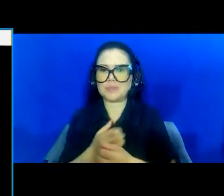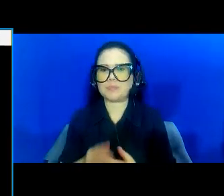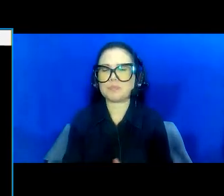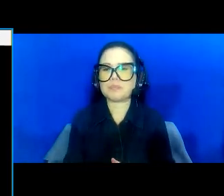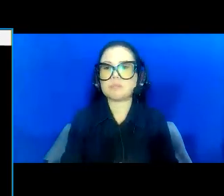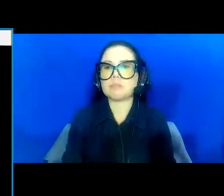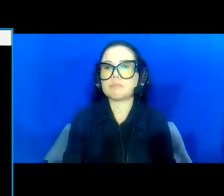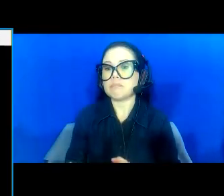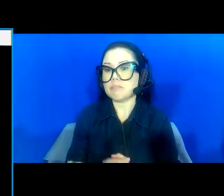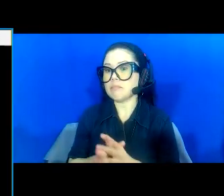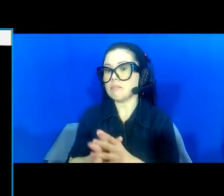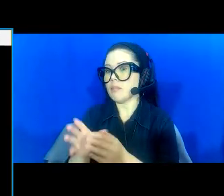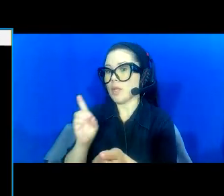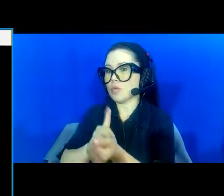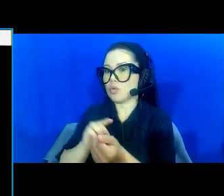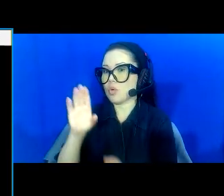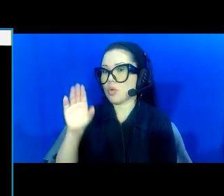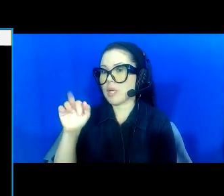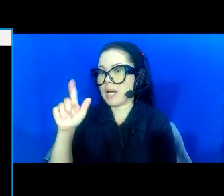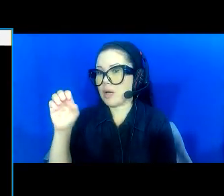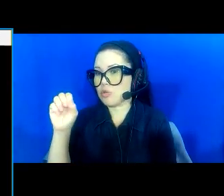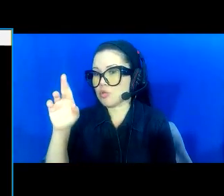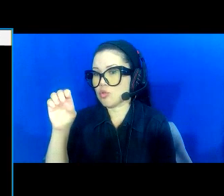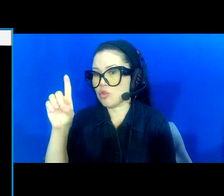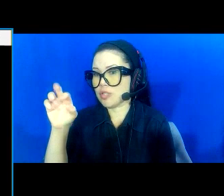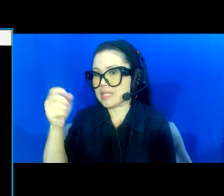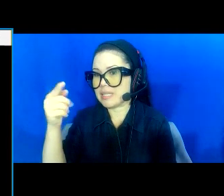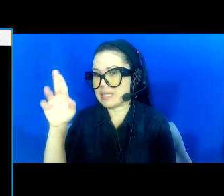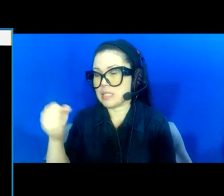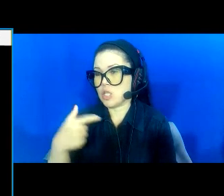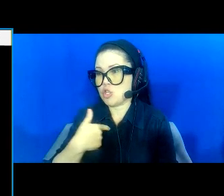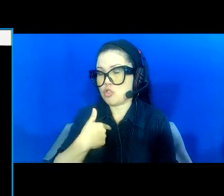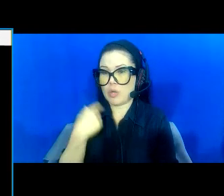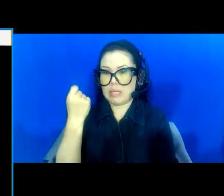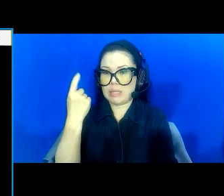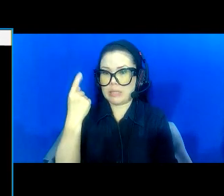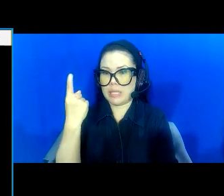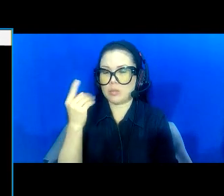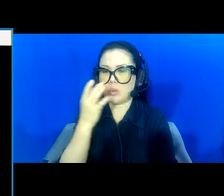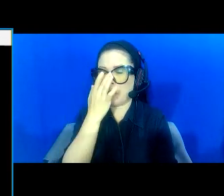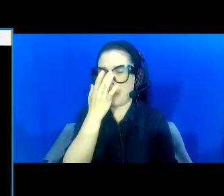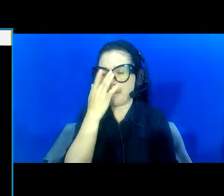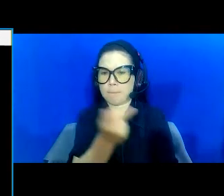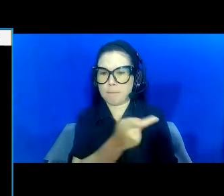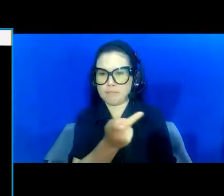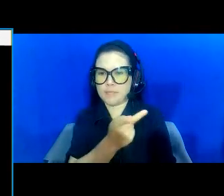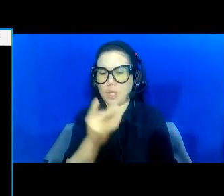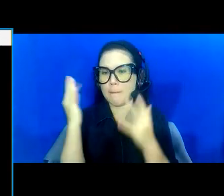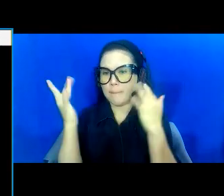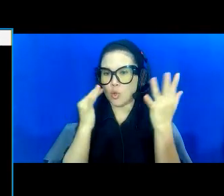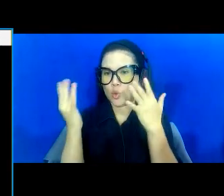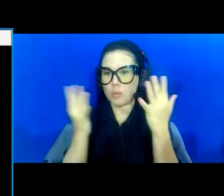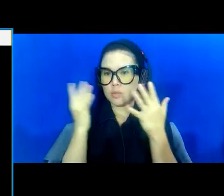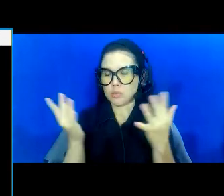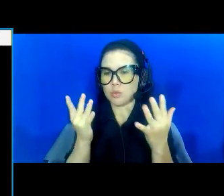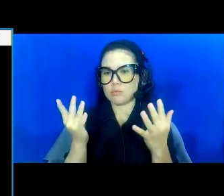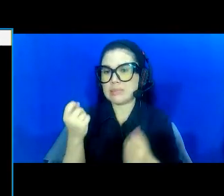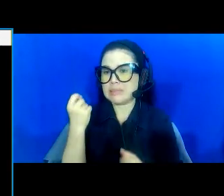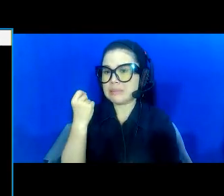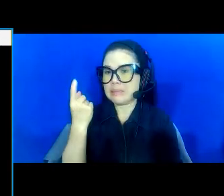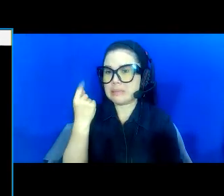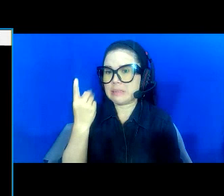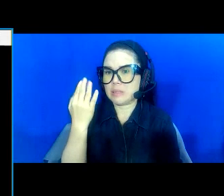Mateo. Yo creo que la preocupación que tienen ambos compañeros es genuina, ¿verdad? hay una gran